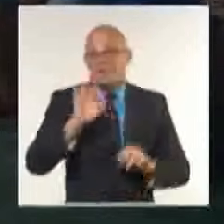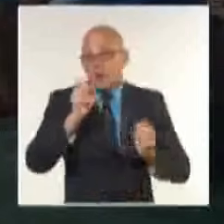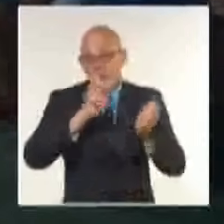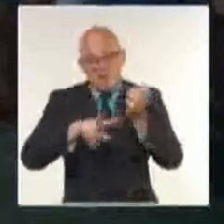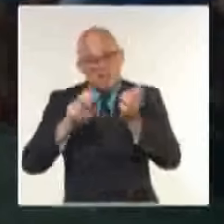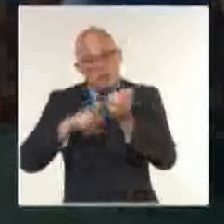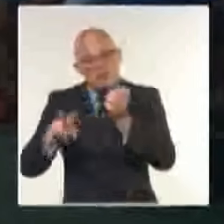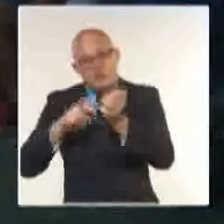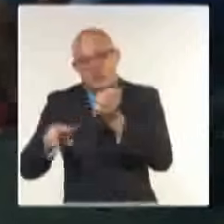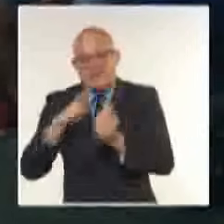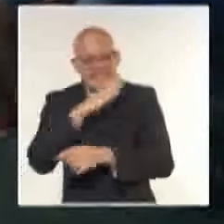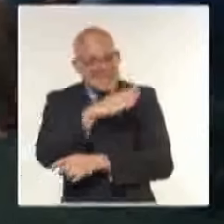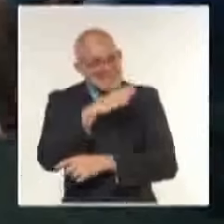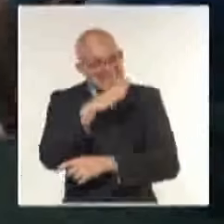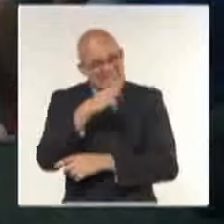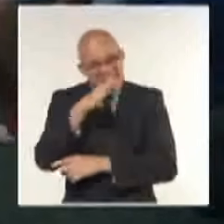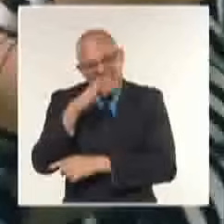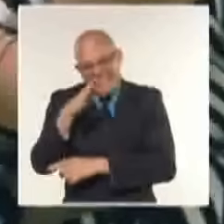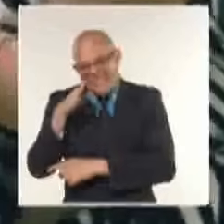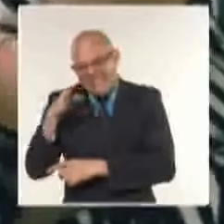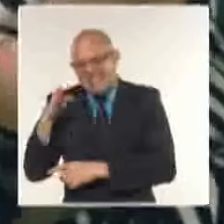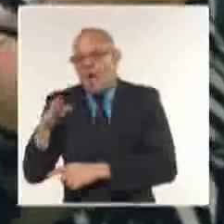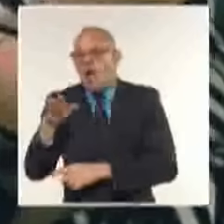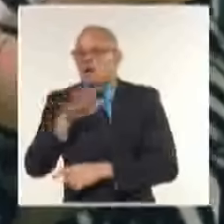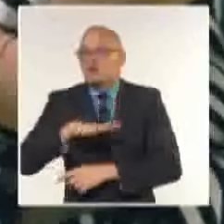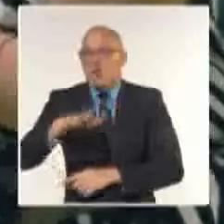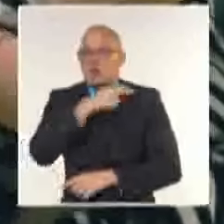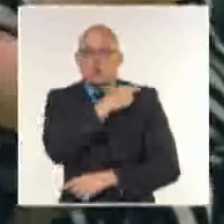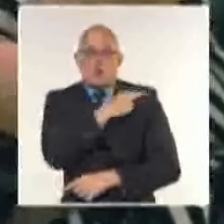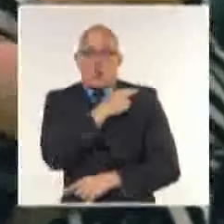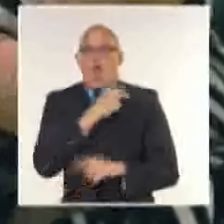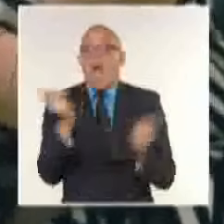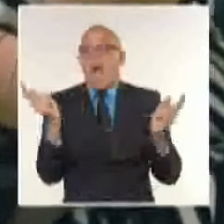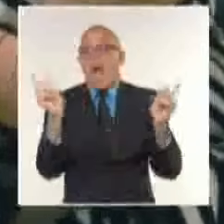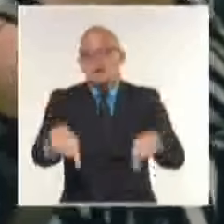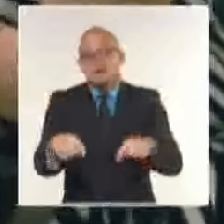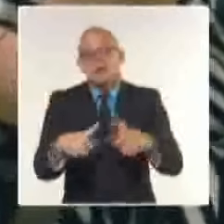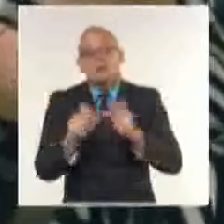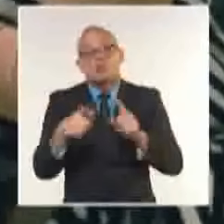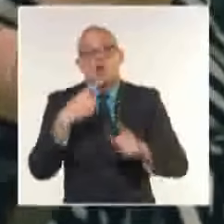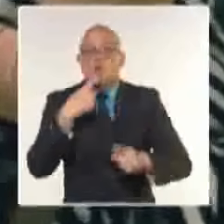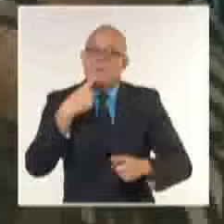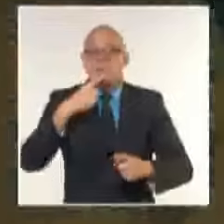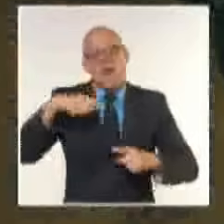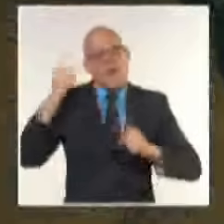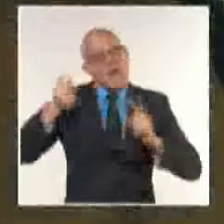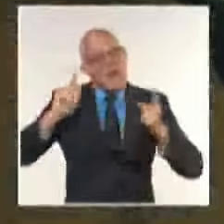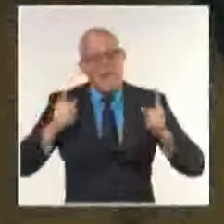discusión donde participaron todos los cuadros directivos a nivel de UEB empresa.